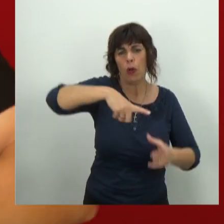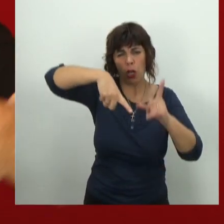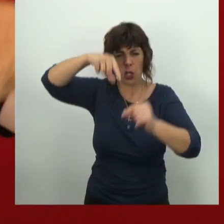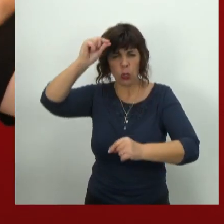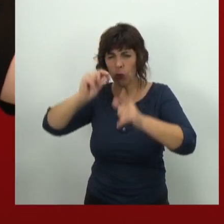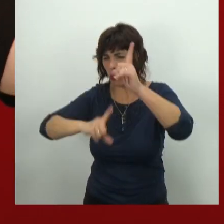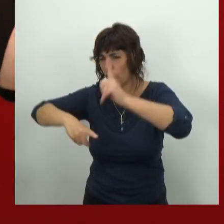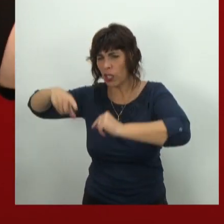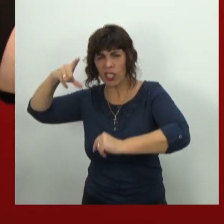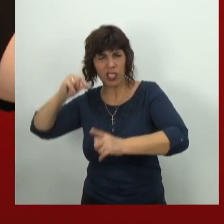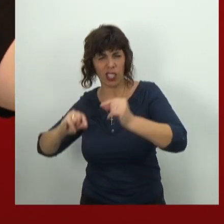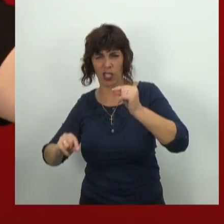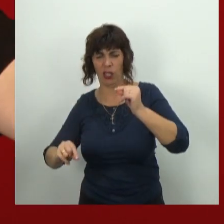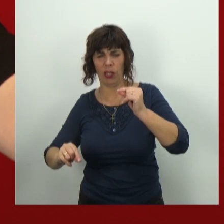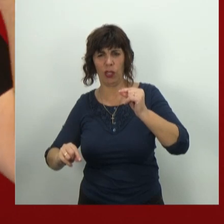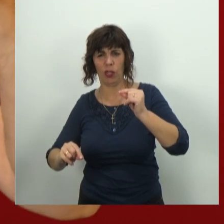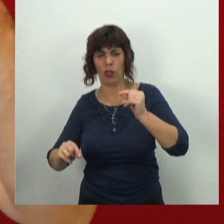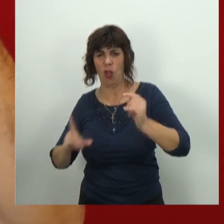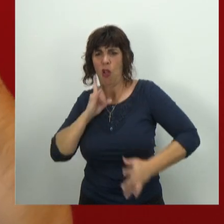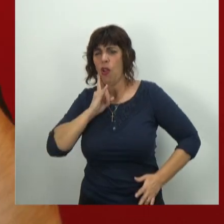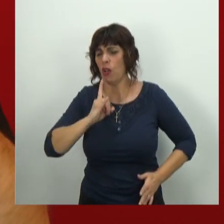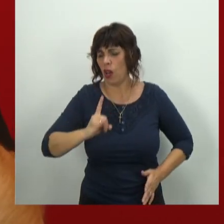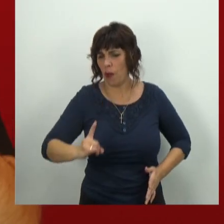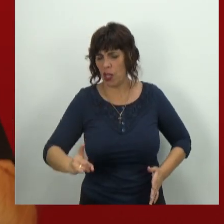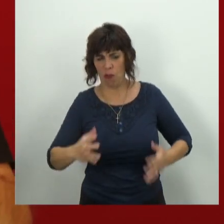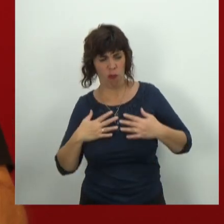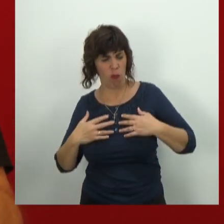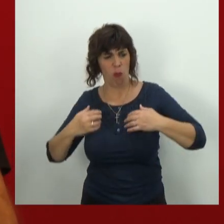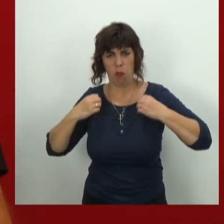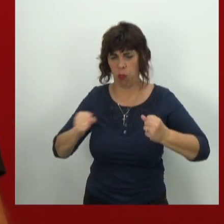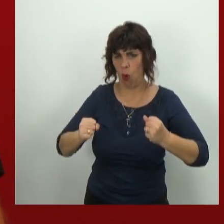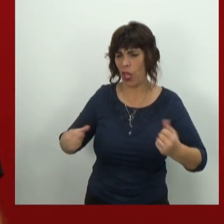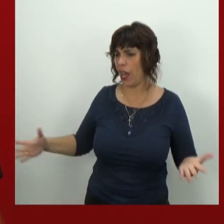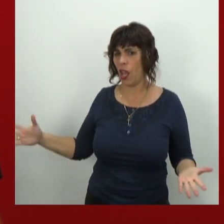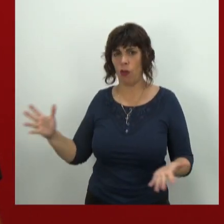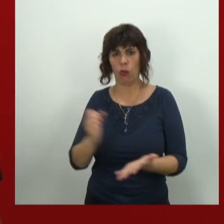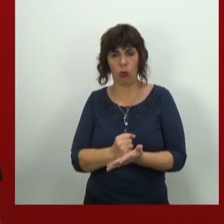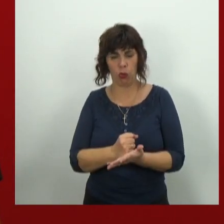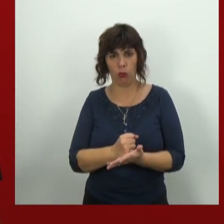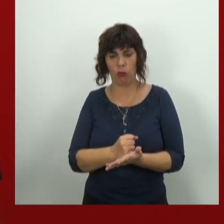Imagínate todo la gravitación, el poder que sostiene este sistema solar,